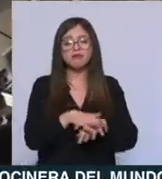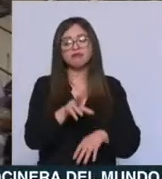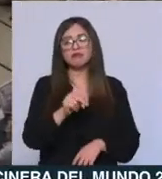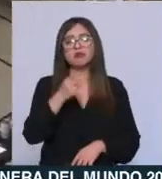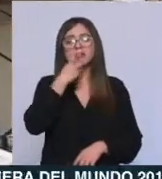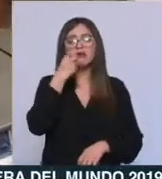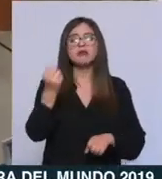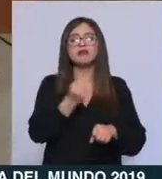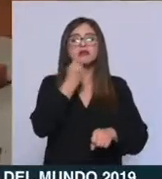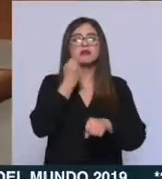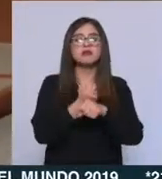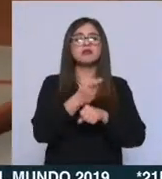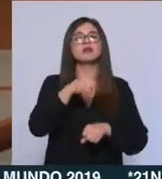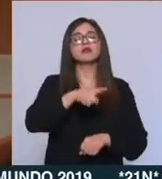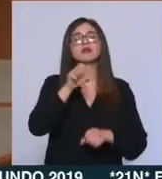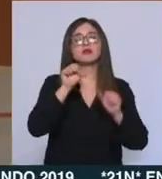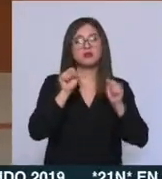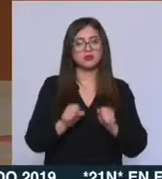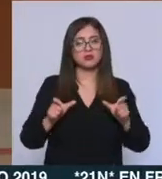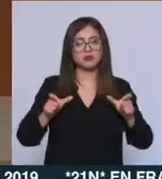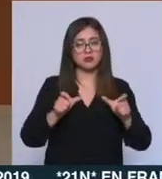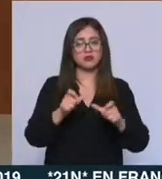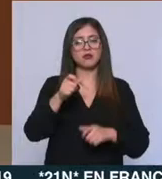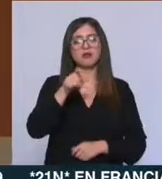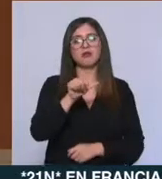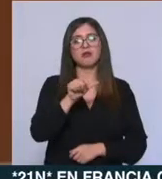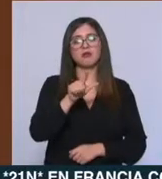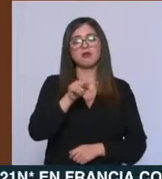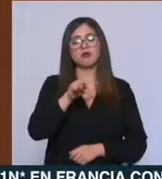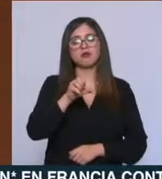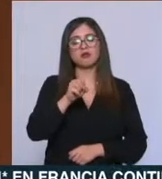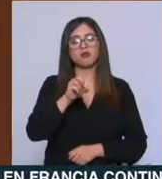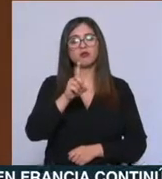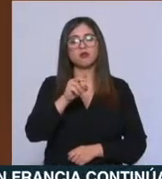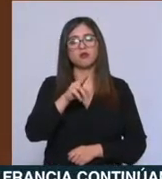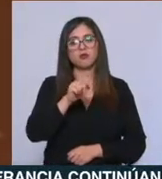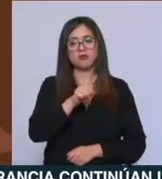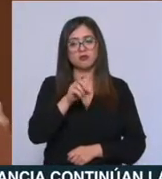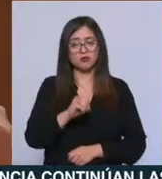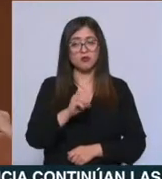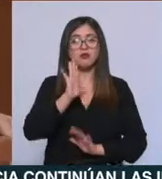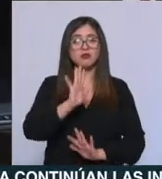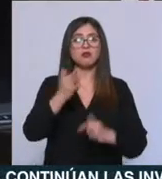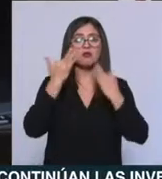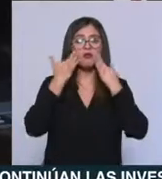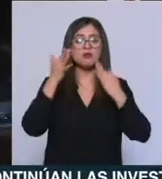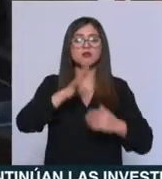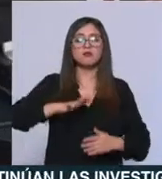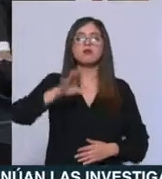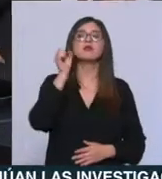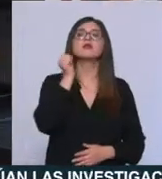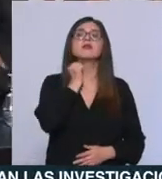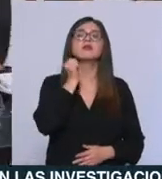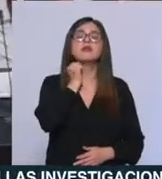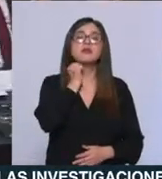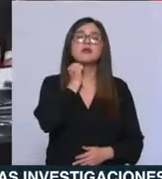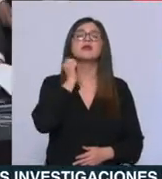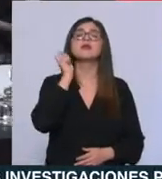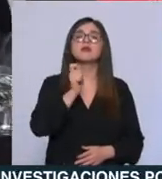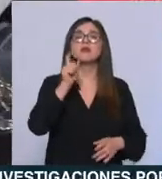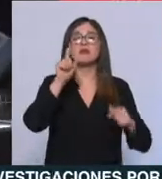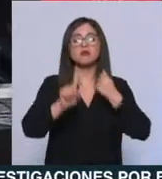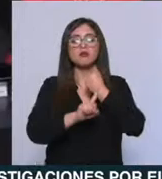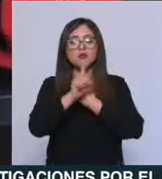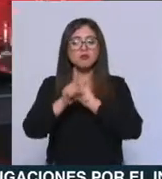secretario de Seguridad y Protección Ciudadana, Alfonso Durazo. Durante su comparecencia ante el Senado de la República, reiteró que las fallas estructurales